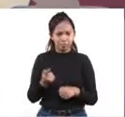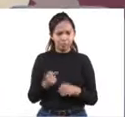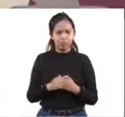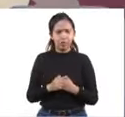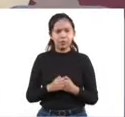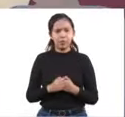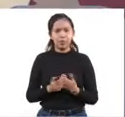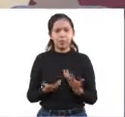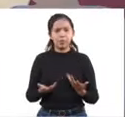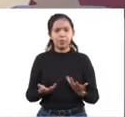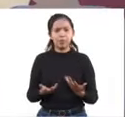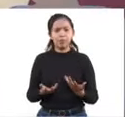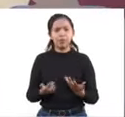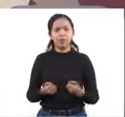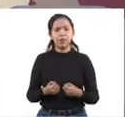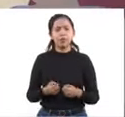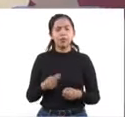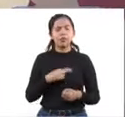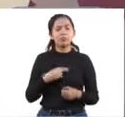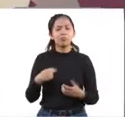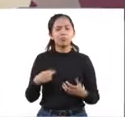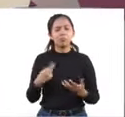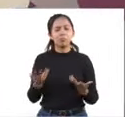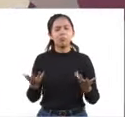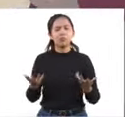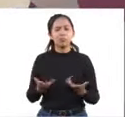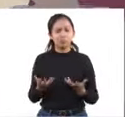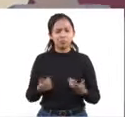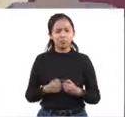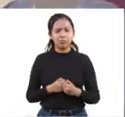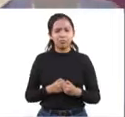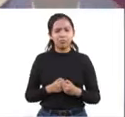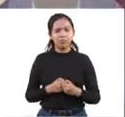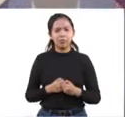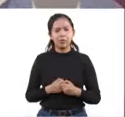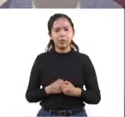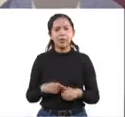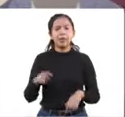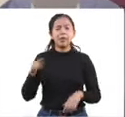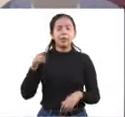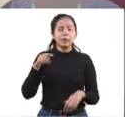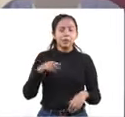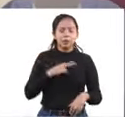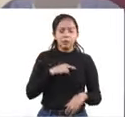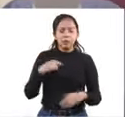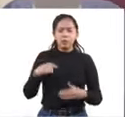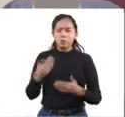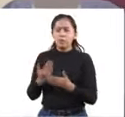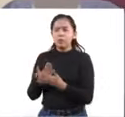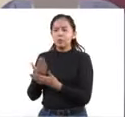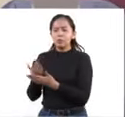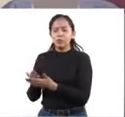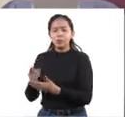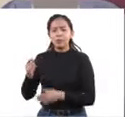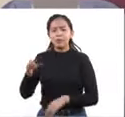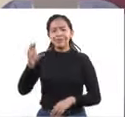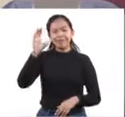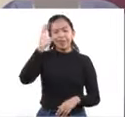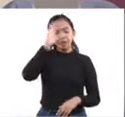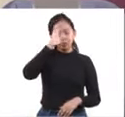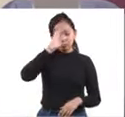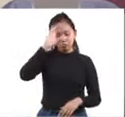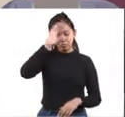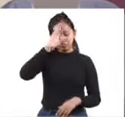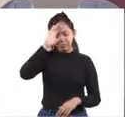estamos acarreados. No, esta es una solicitud, una conciencia social